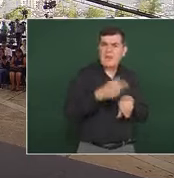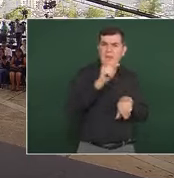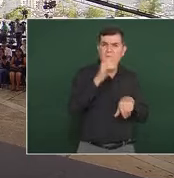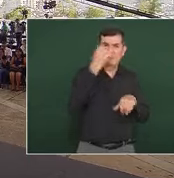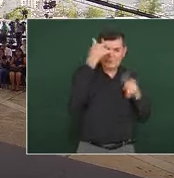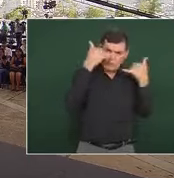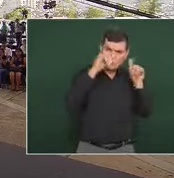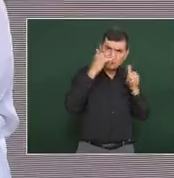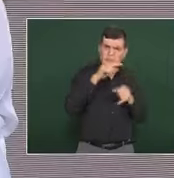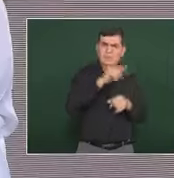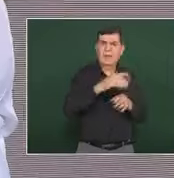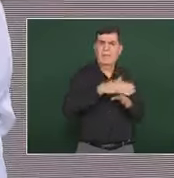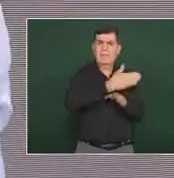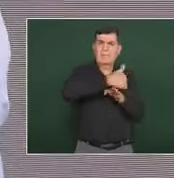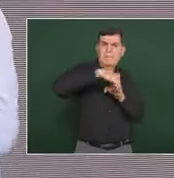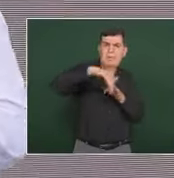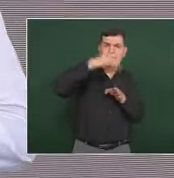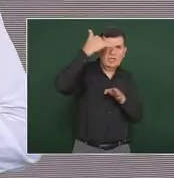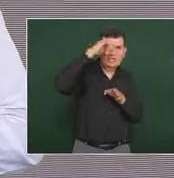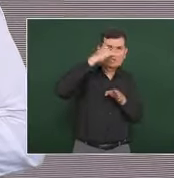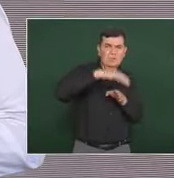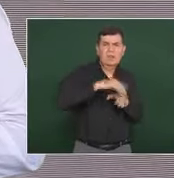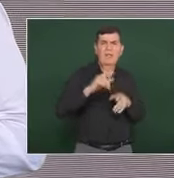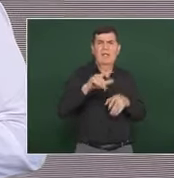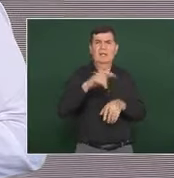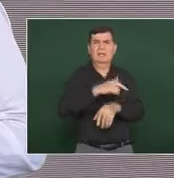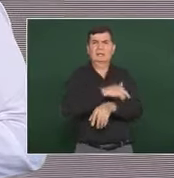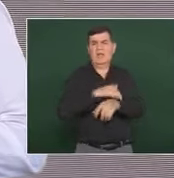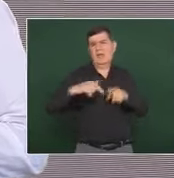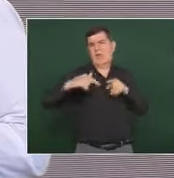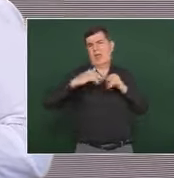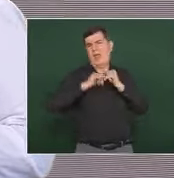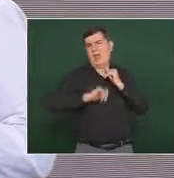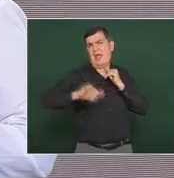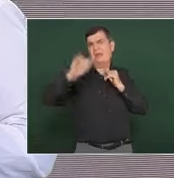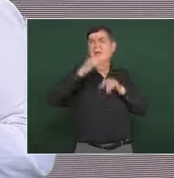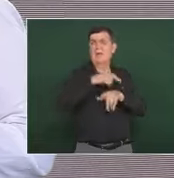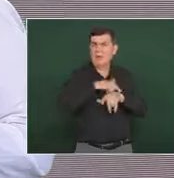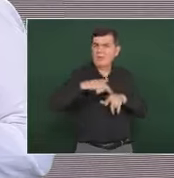de Benítez, en Barra de Coyuca, Llano Largo, en fin, muchas